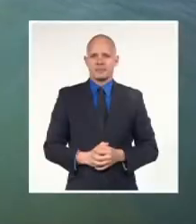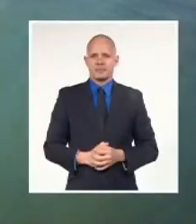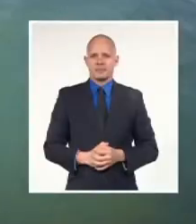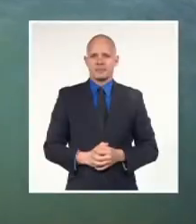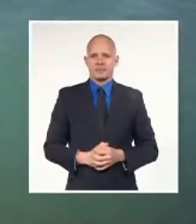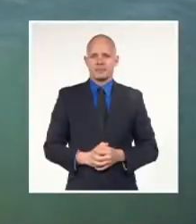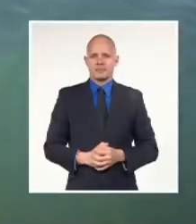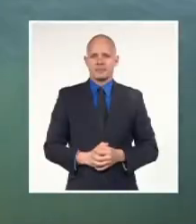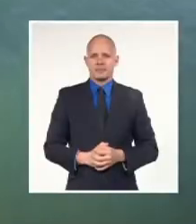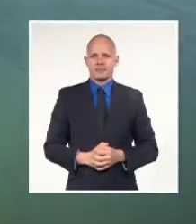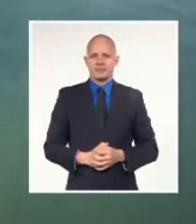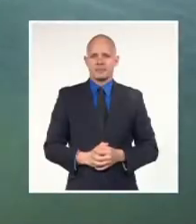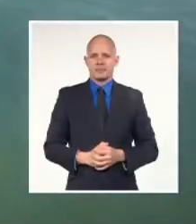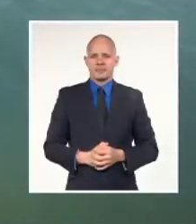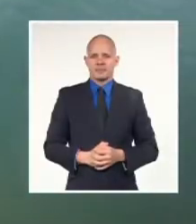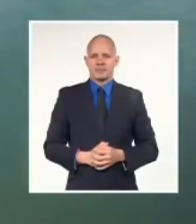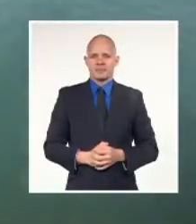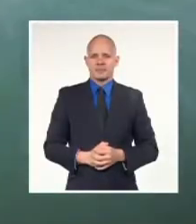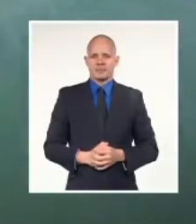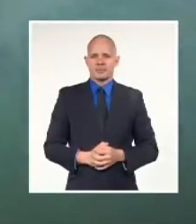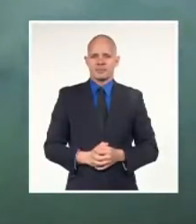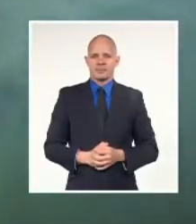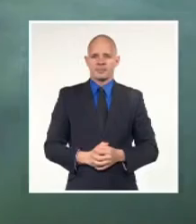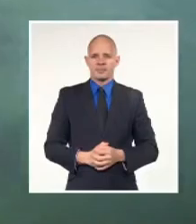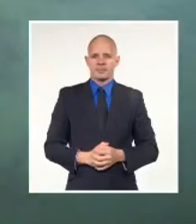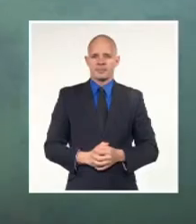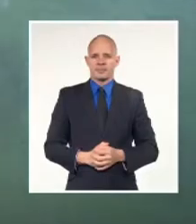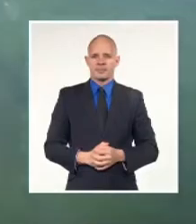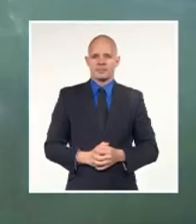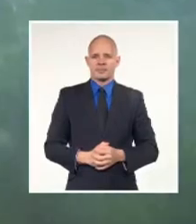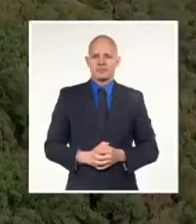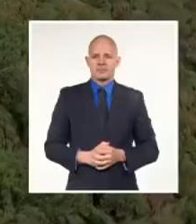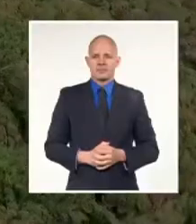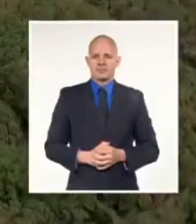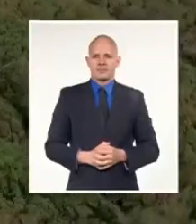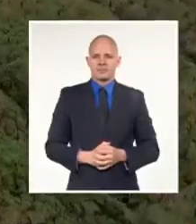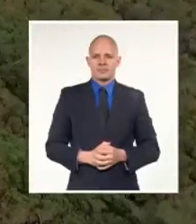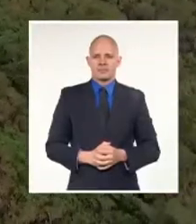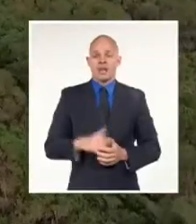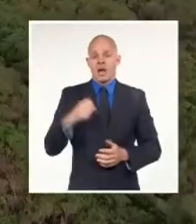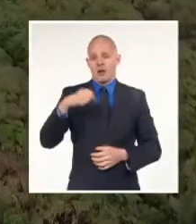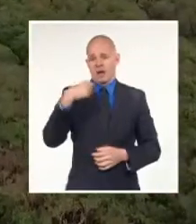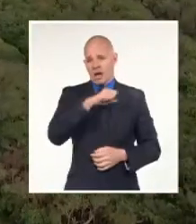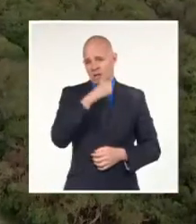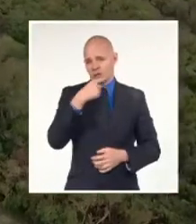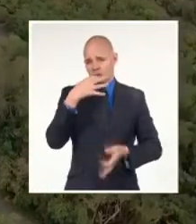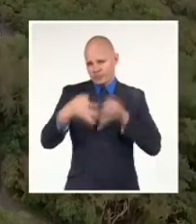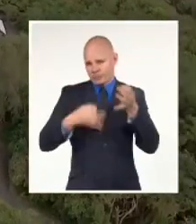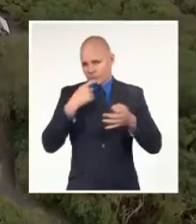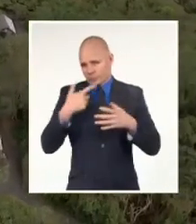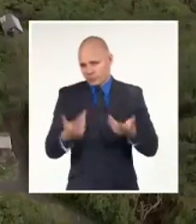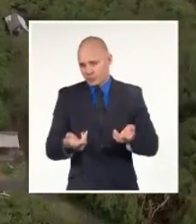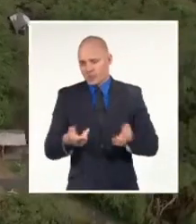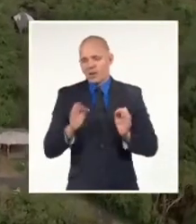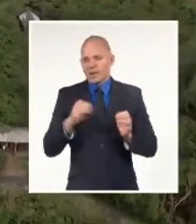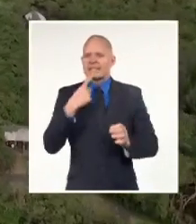Quiero seguir tus sueños, quiero seguir tu